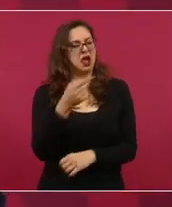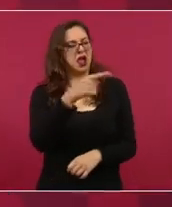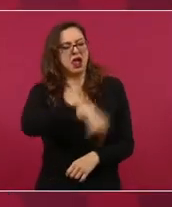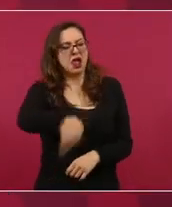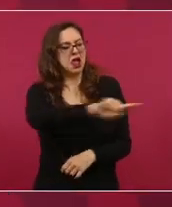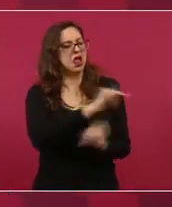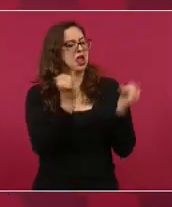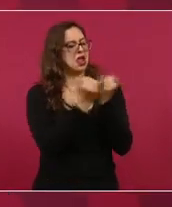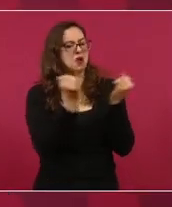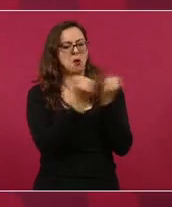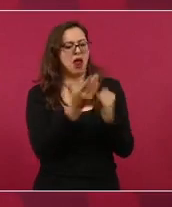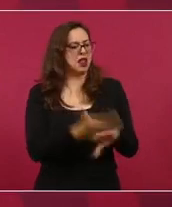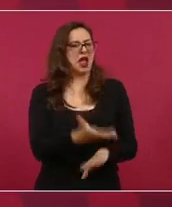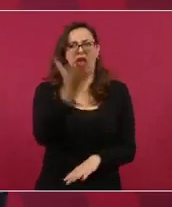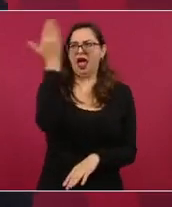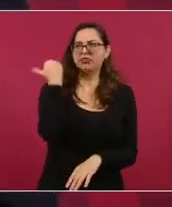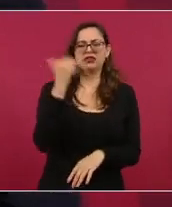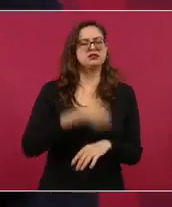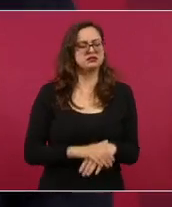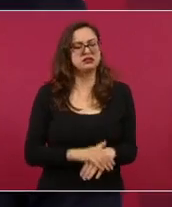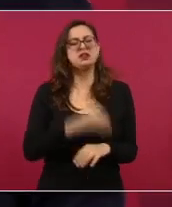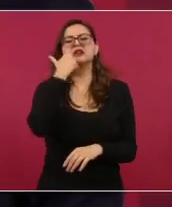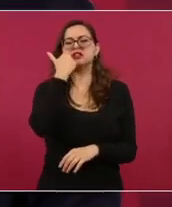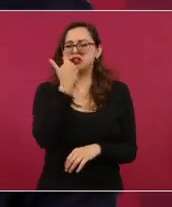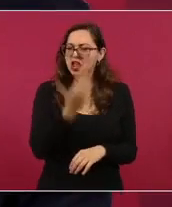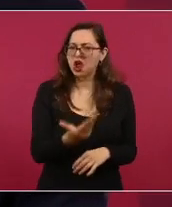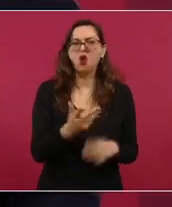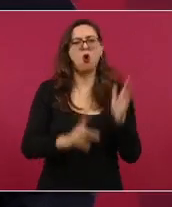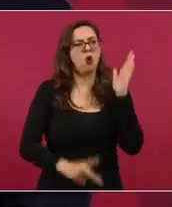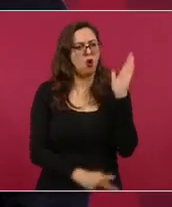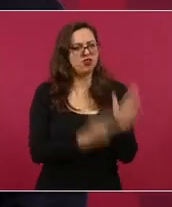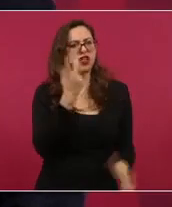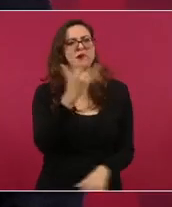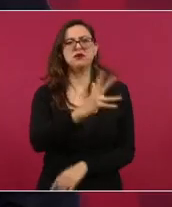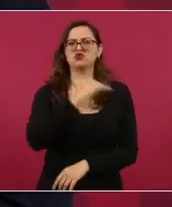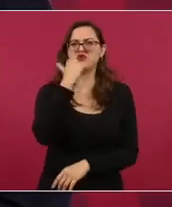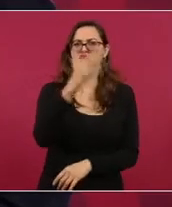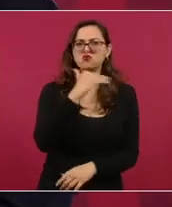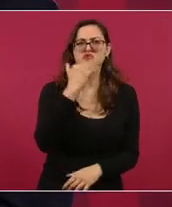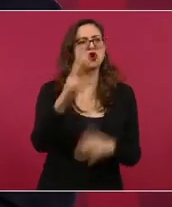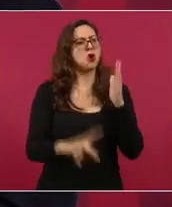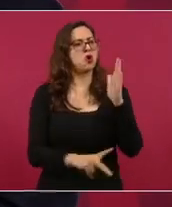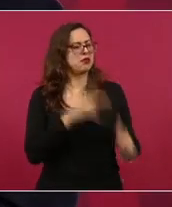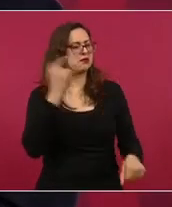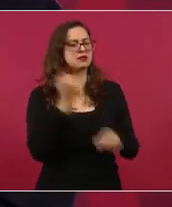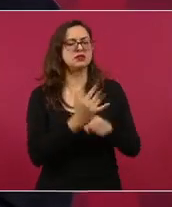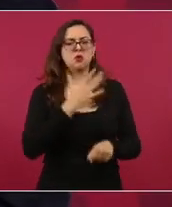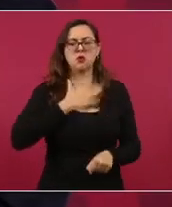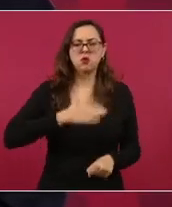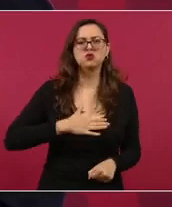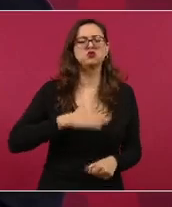Quiero que regrese el régimen de corrupción, de injusticias, de privilegios.